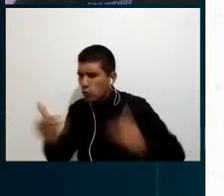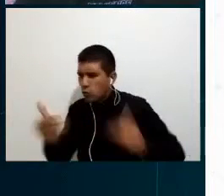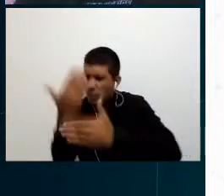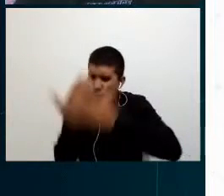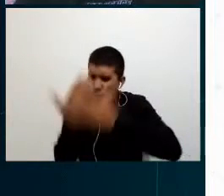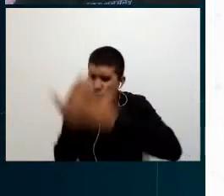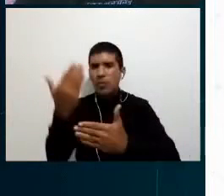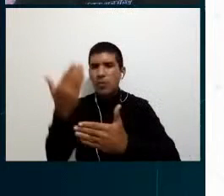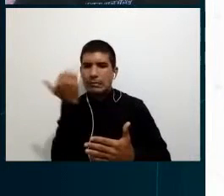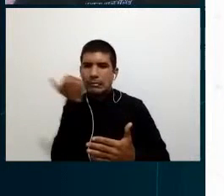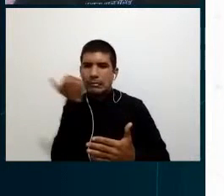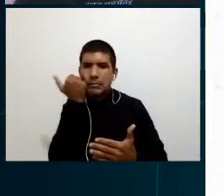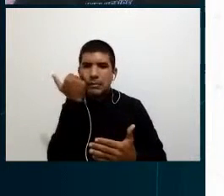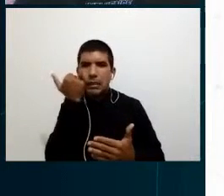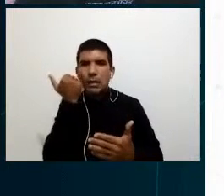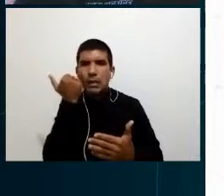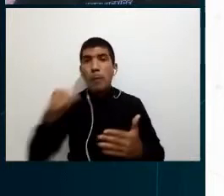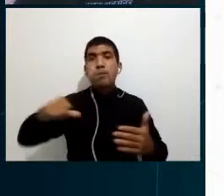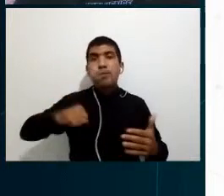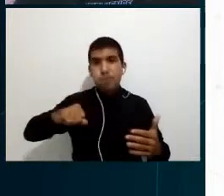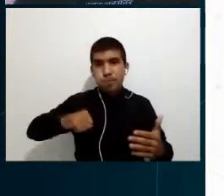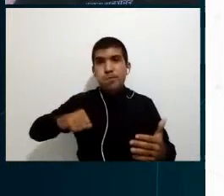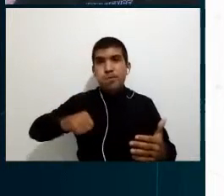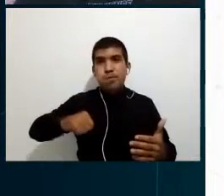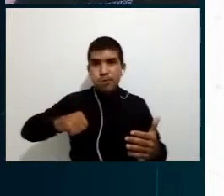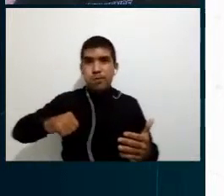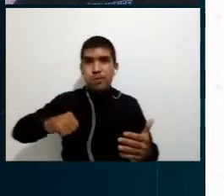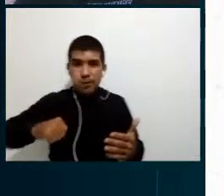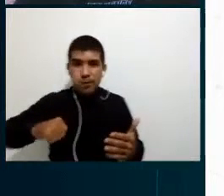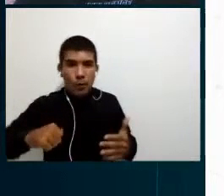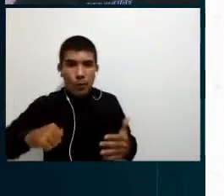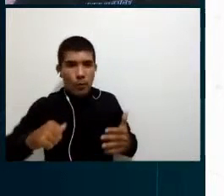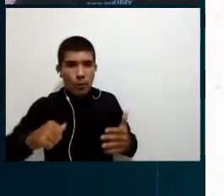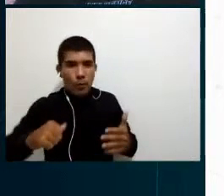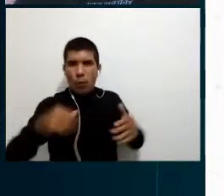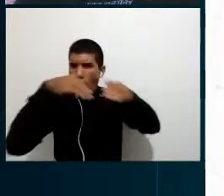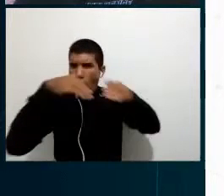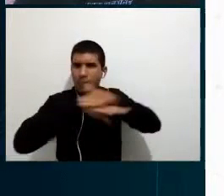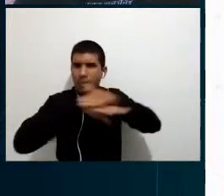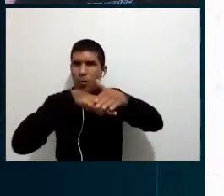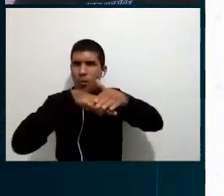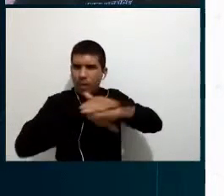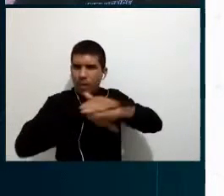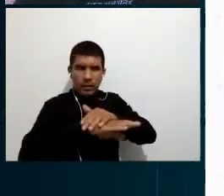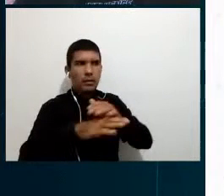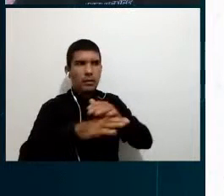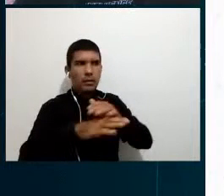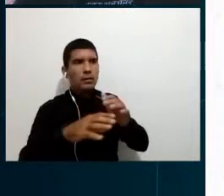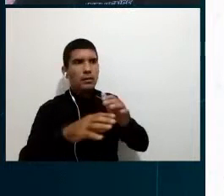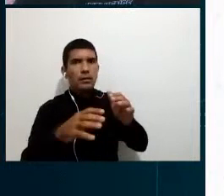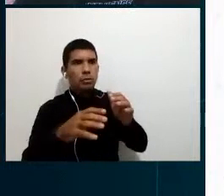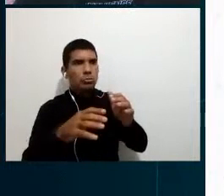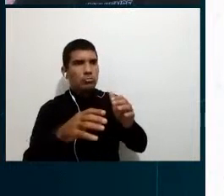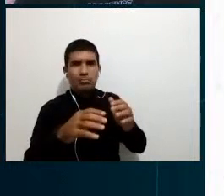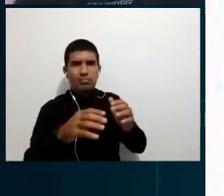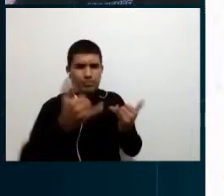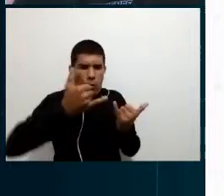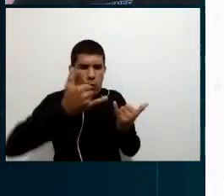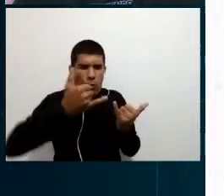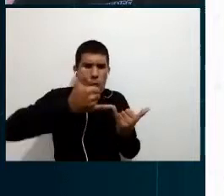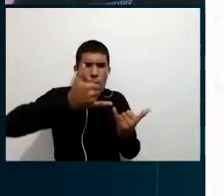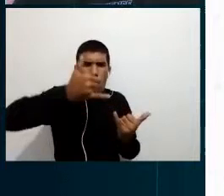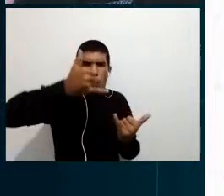kilovoltios en compuesto de gas Air Plus. Por este lado tendríamos la